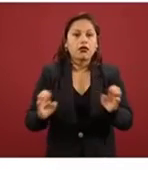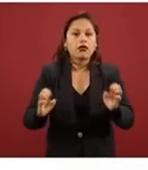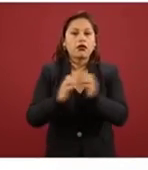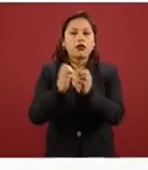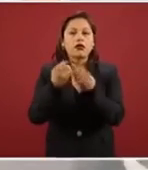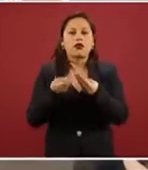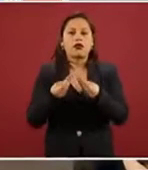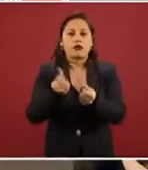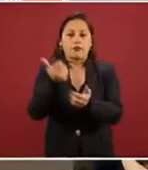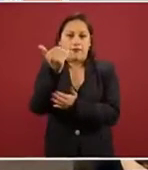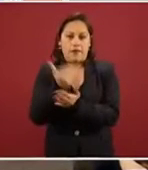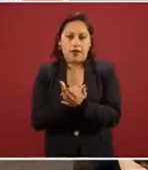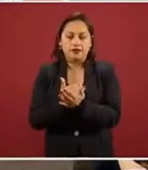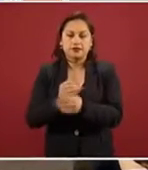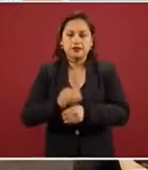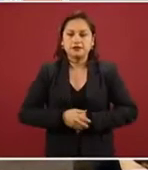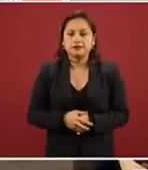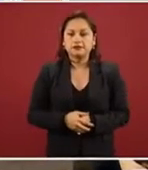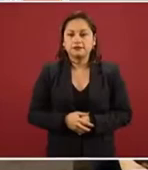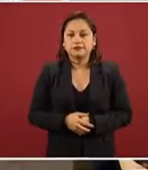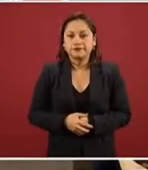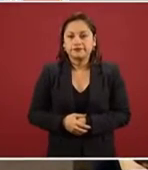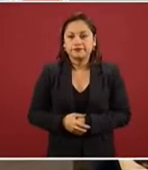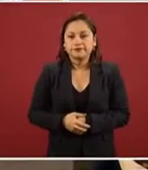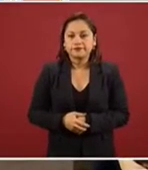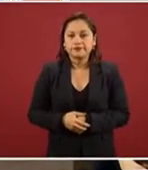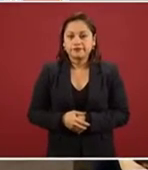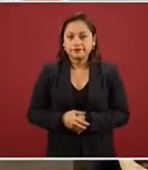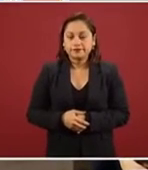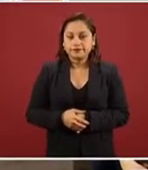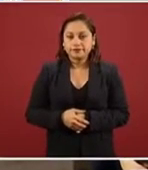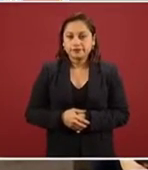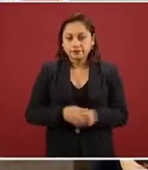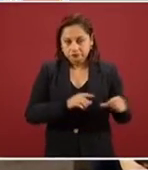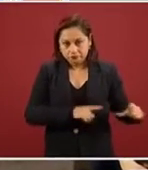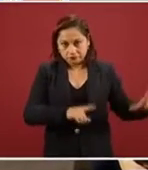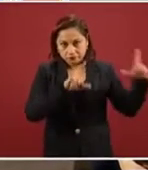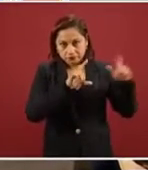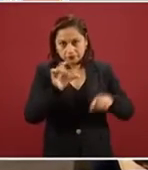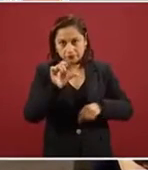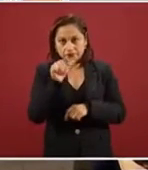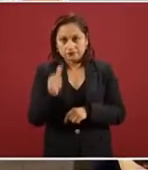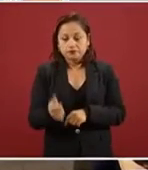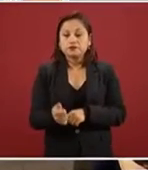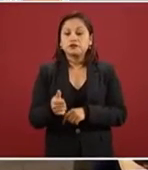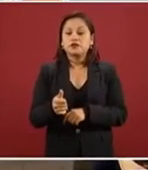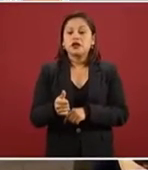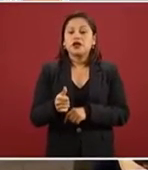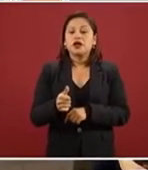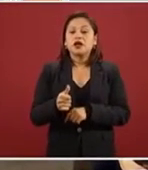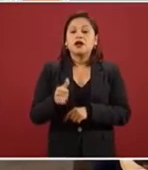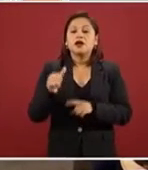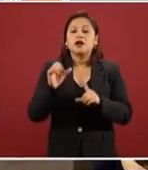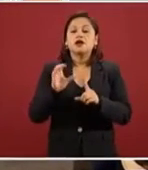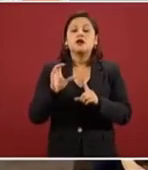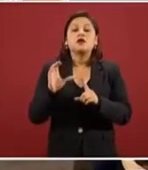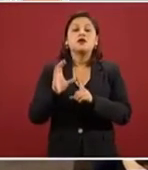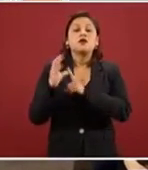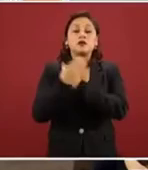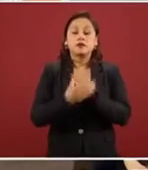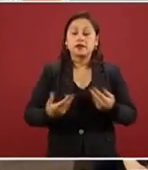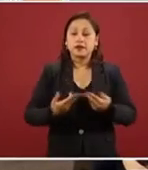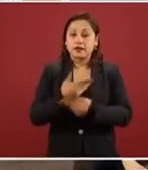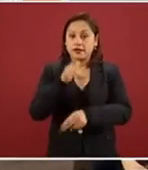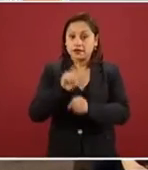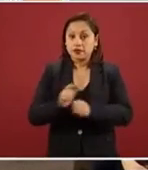emergencias. Adelante, por favor. El Comité Nacional de Emergencias, bueno, ya lo había dicho, sesionó en Tlahuelilpan, no ha